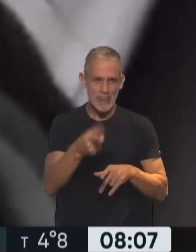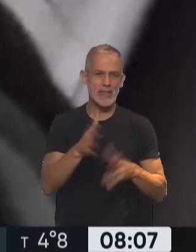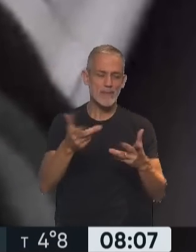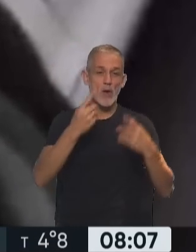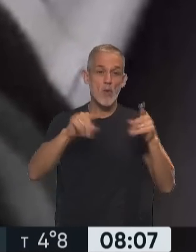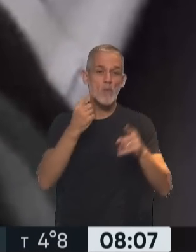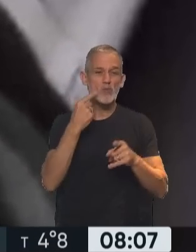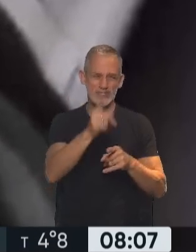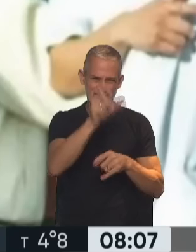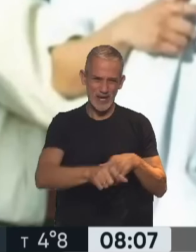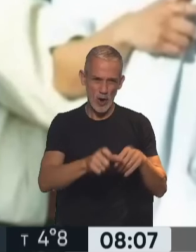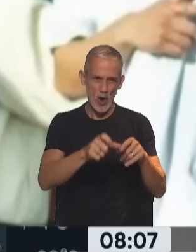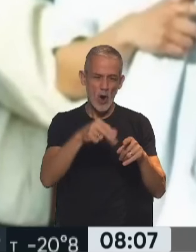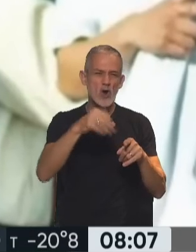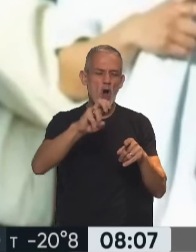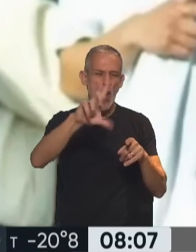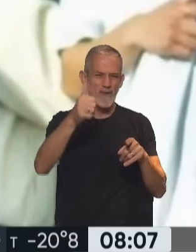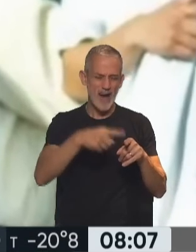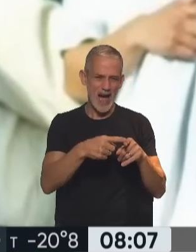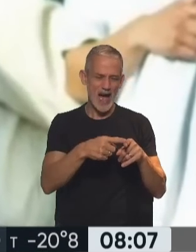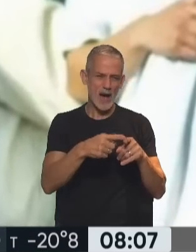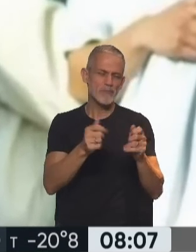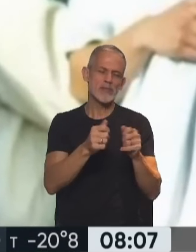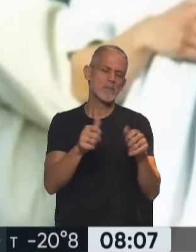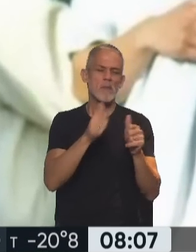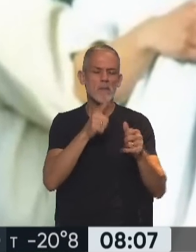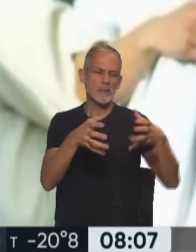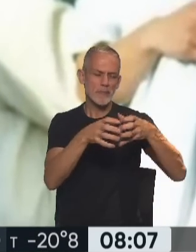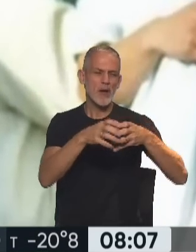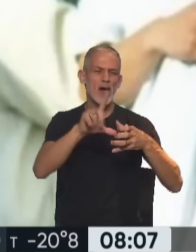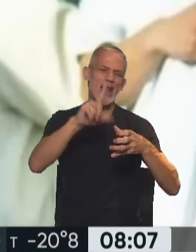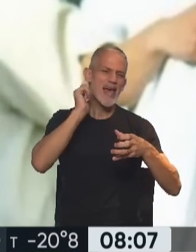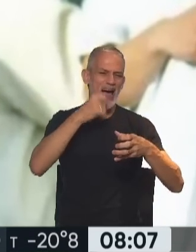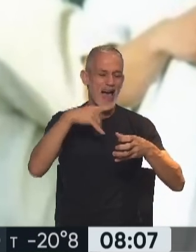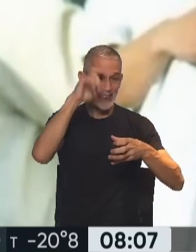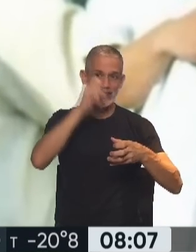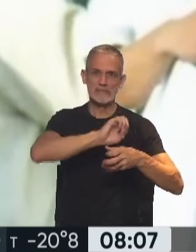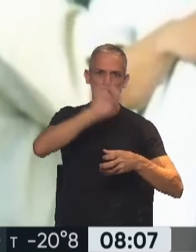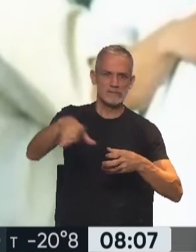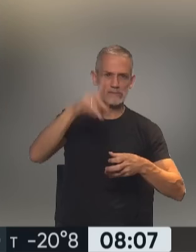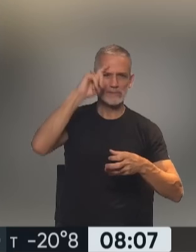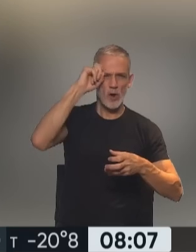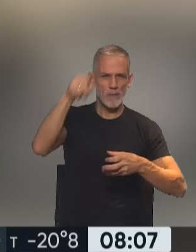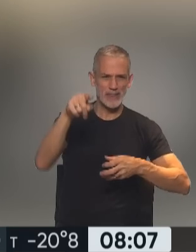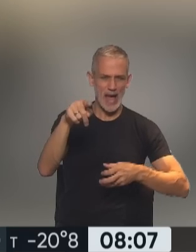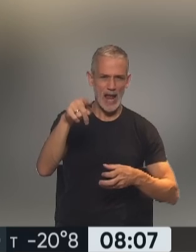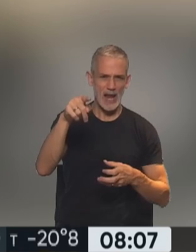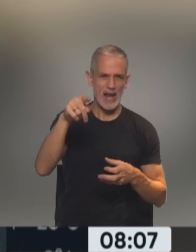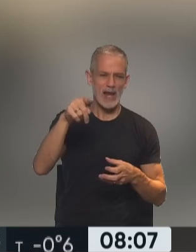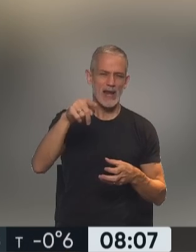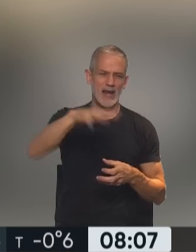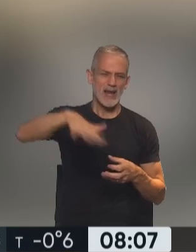músico cercano a otros artistas como elegante y perro primo fue trasladado de urgencia al hospital mi pueblo de florencio varela